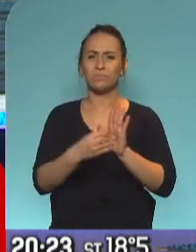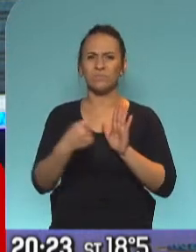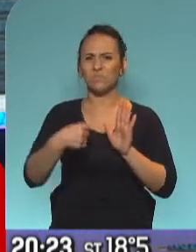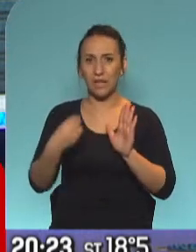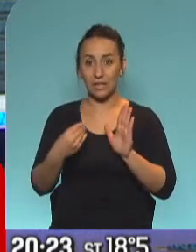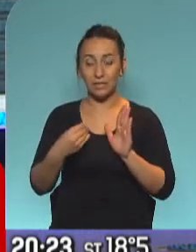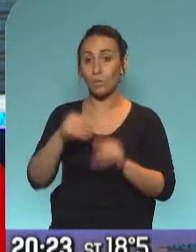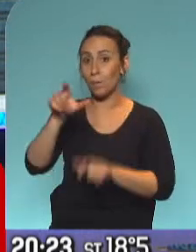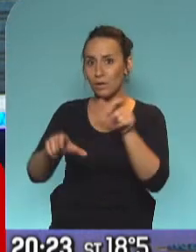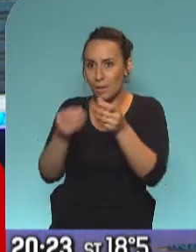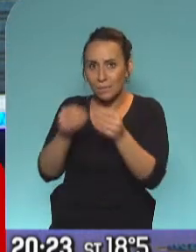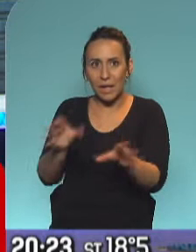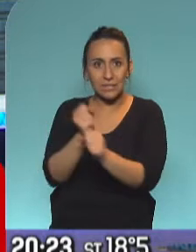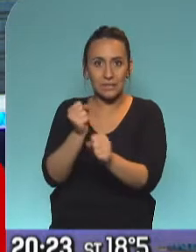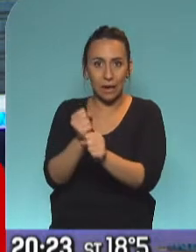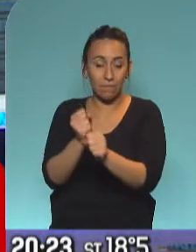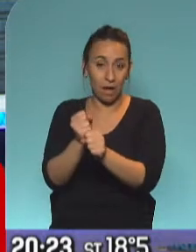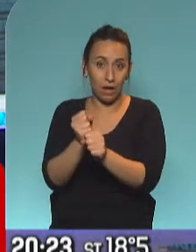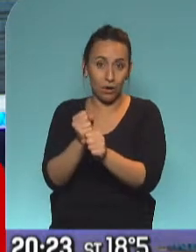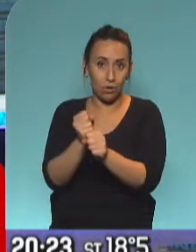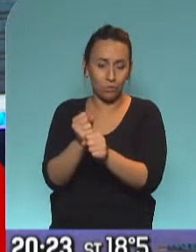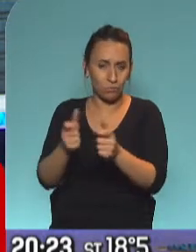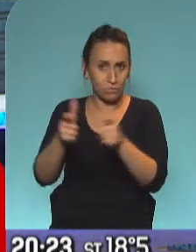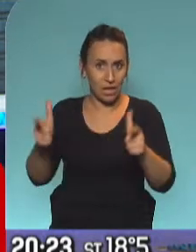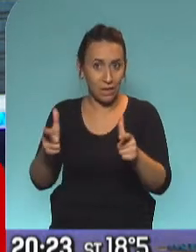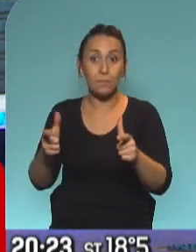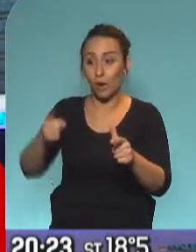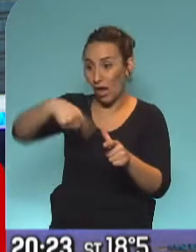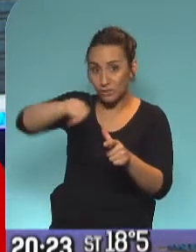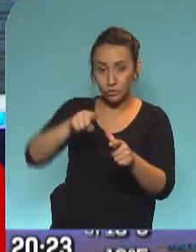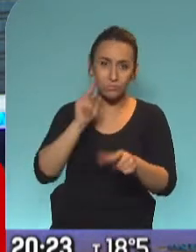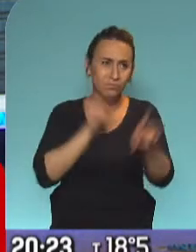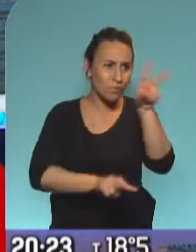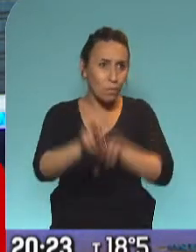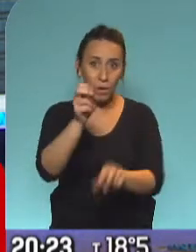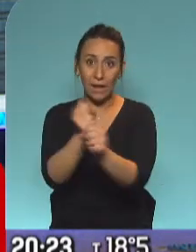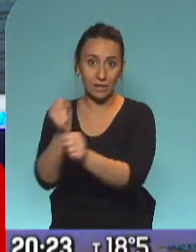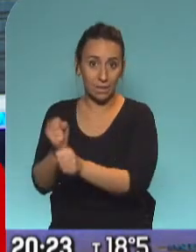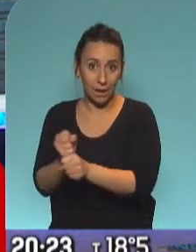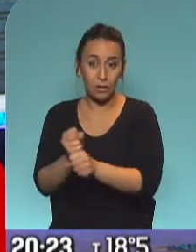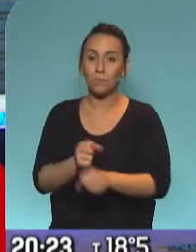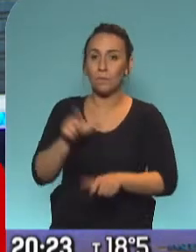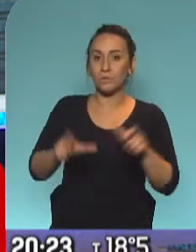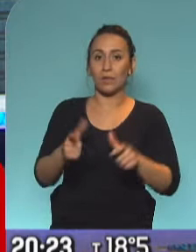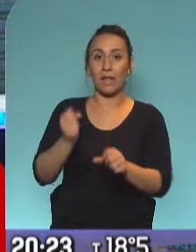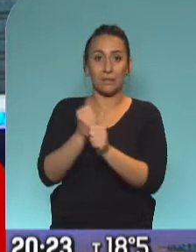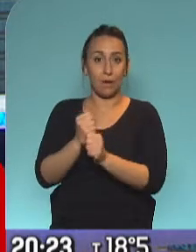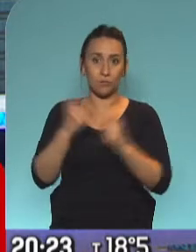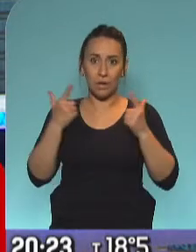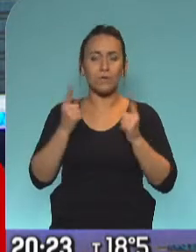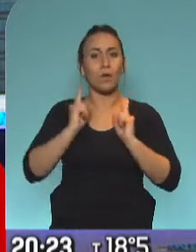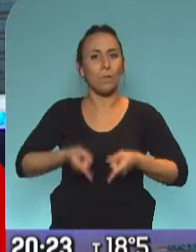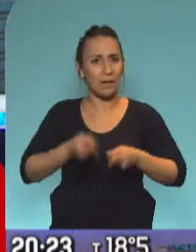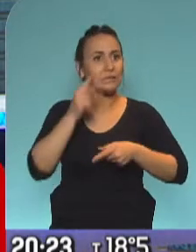gente desocupada pero al mismo tiempo hay más gente buscando empleo gente que no estaba trabajando y que salió a buscar una salida laboral en